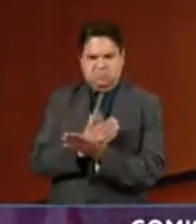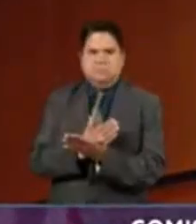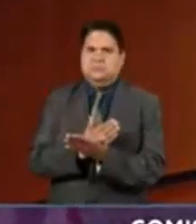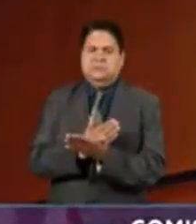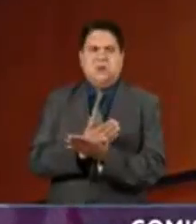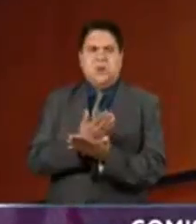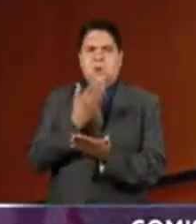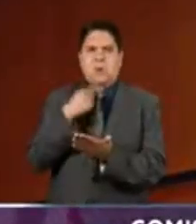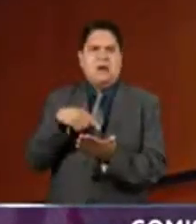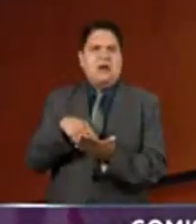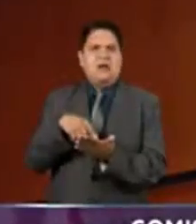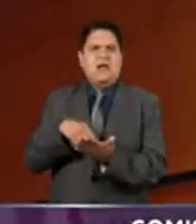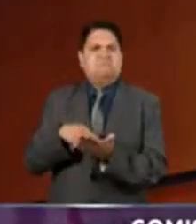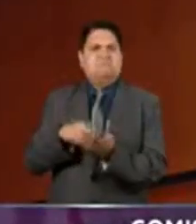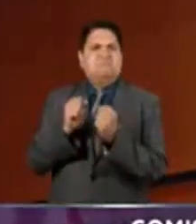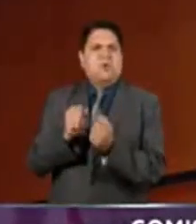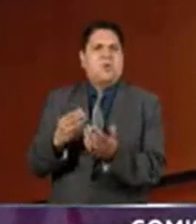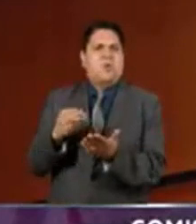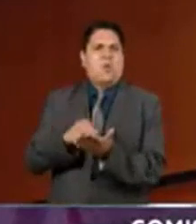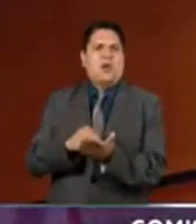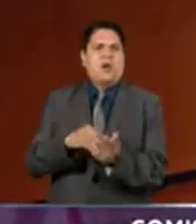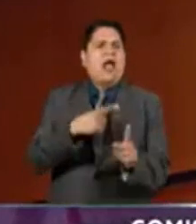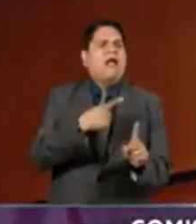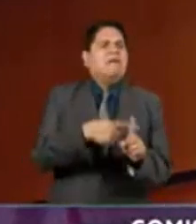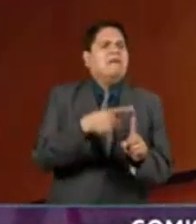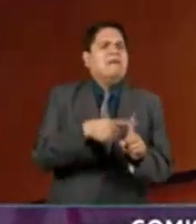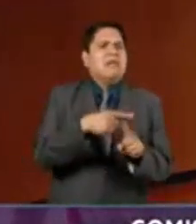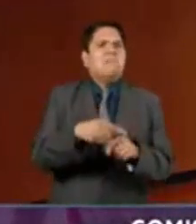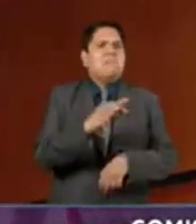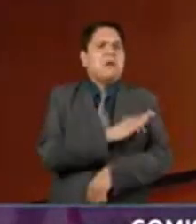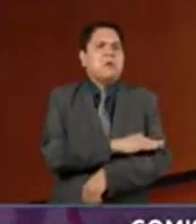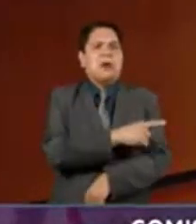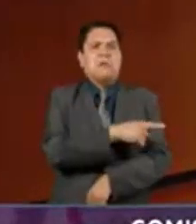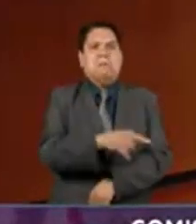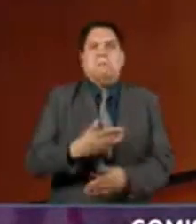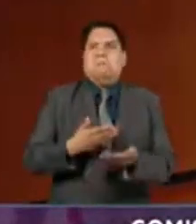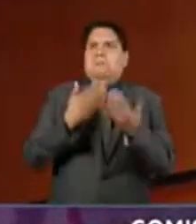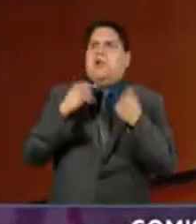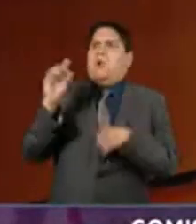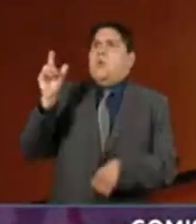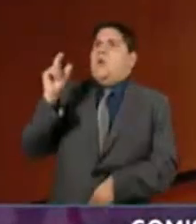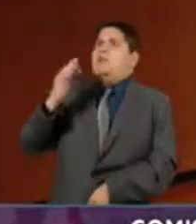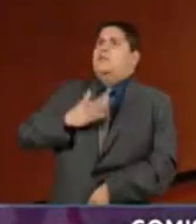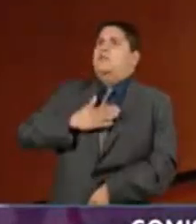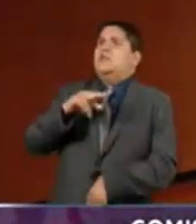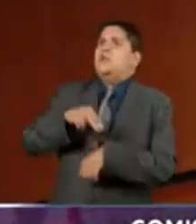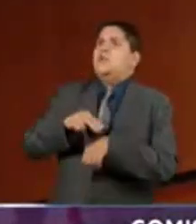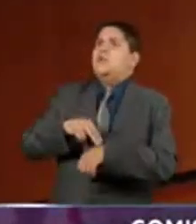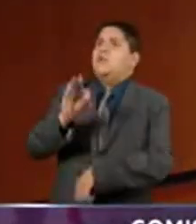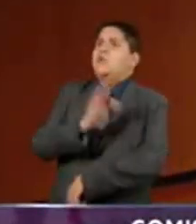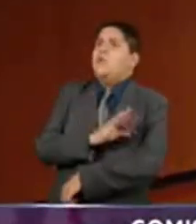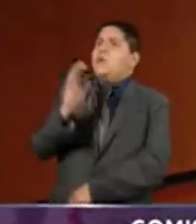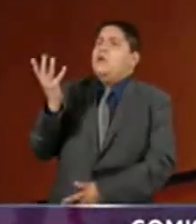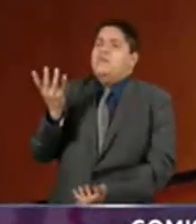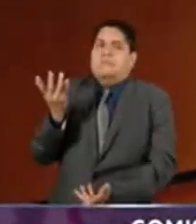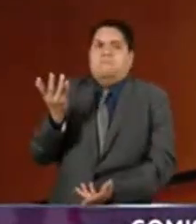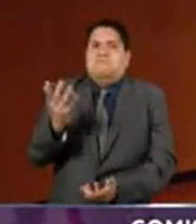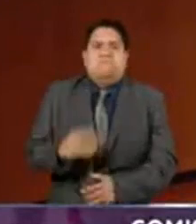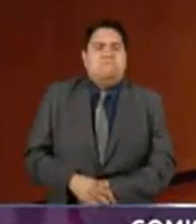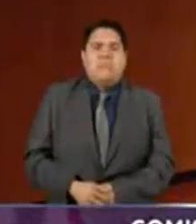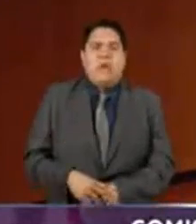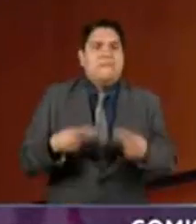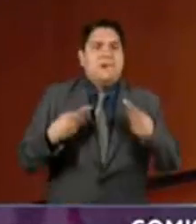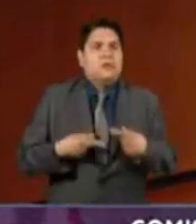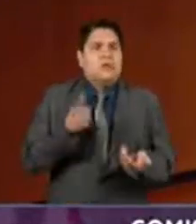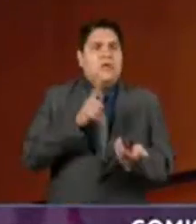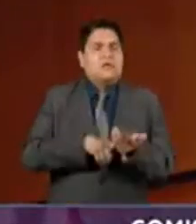ha estado marcado por la incertidumbre y la falta de una política coherente que garantice la atención de quienes